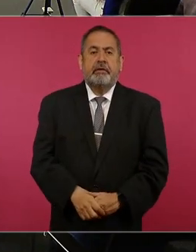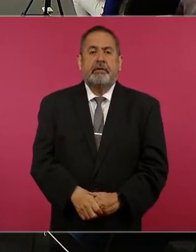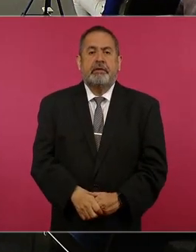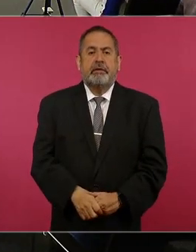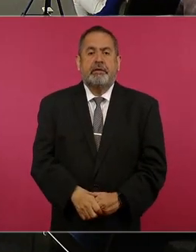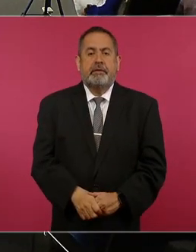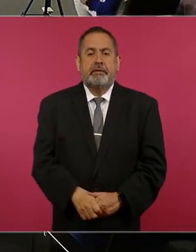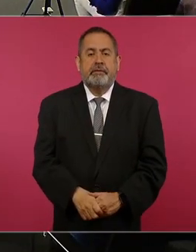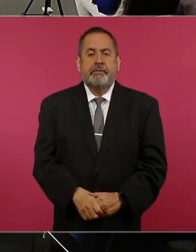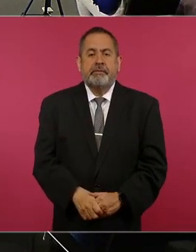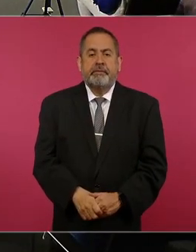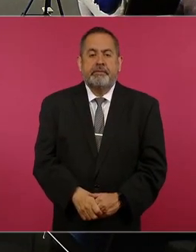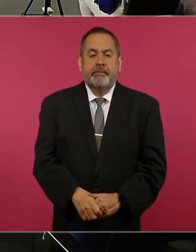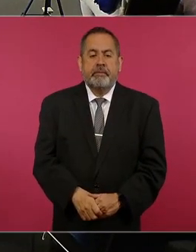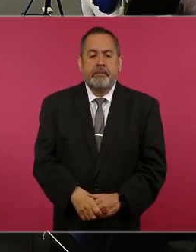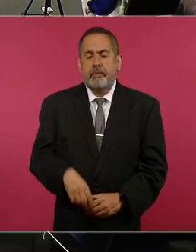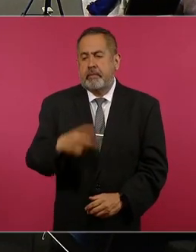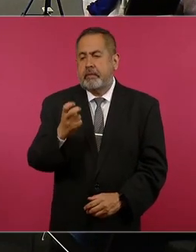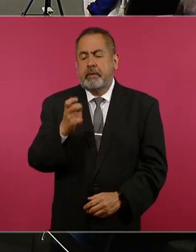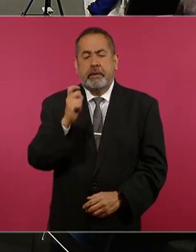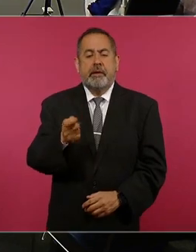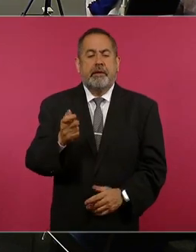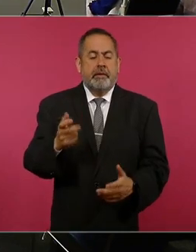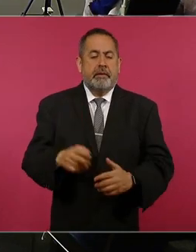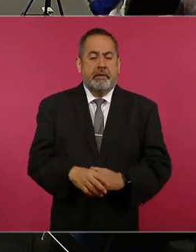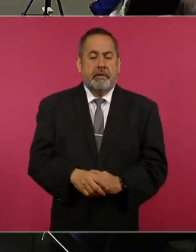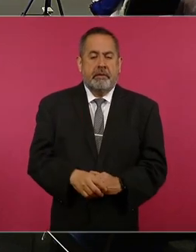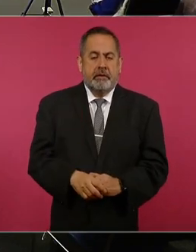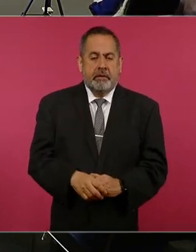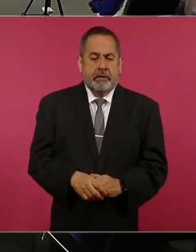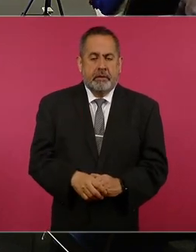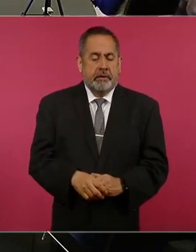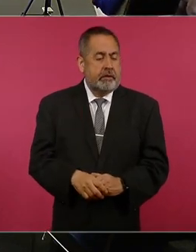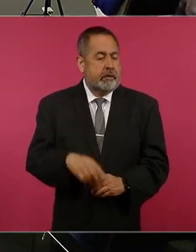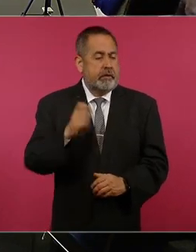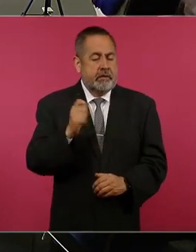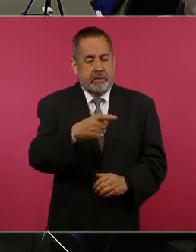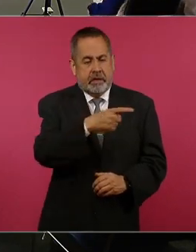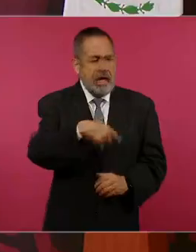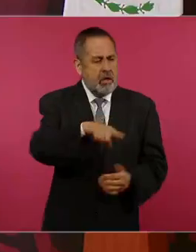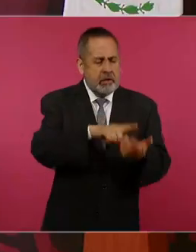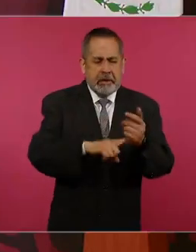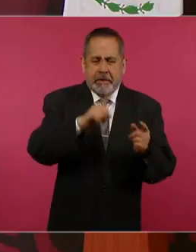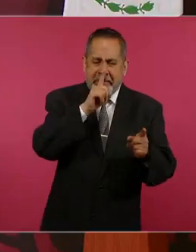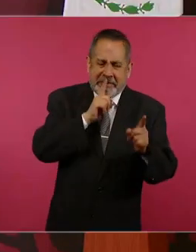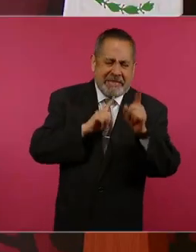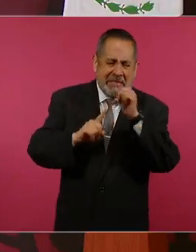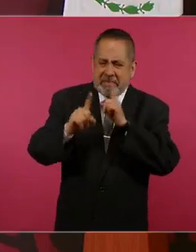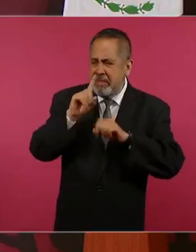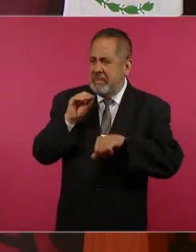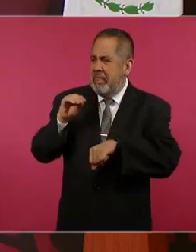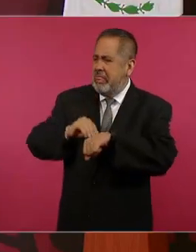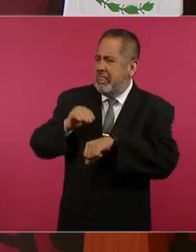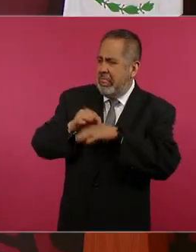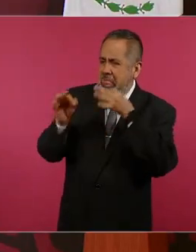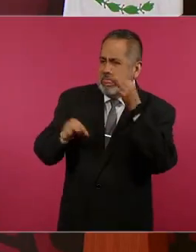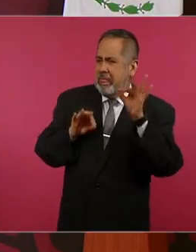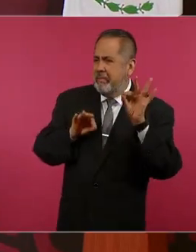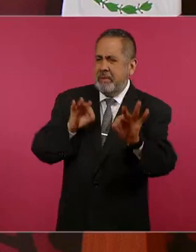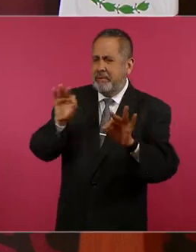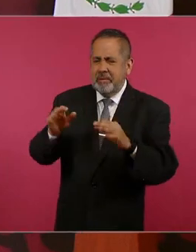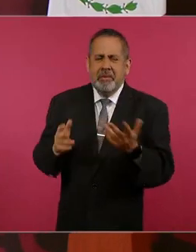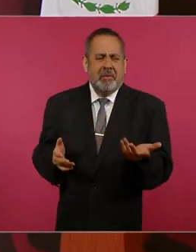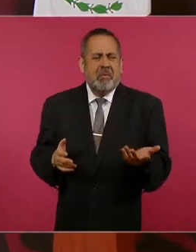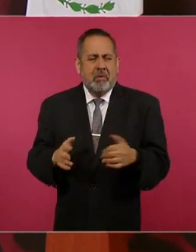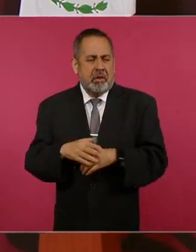Entonces, ¿qué es lo que los lleva a mentir, a decir que nos